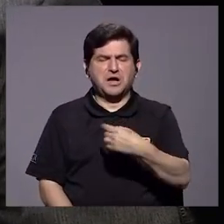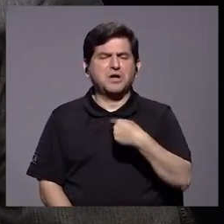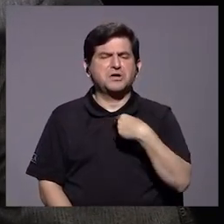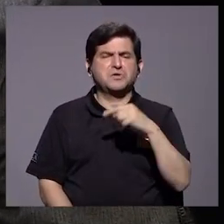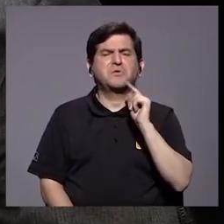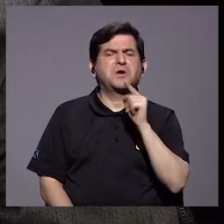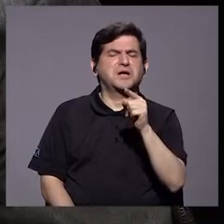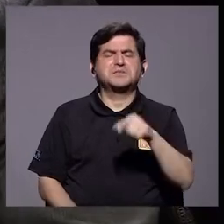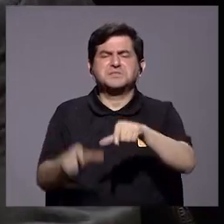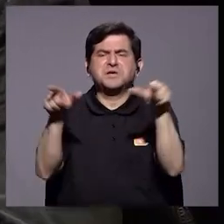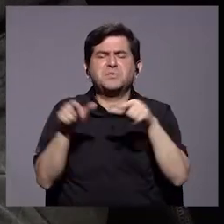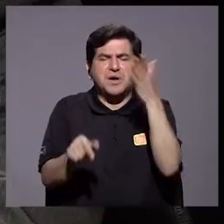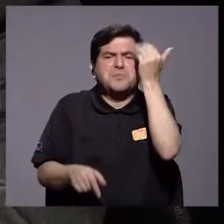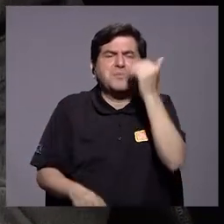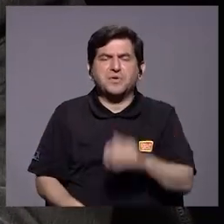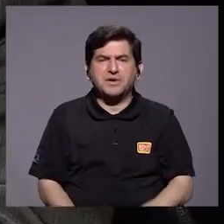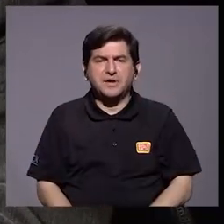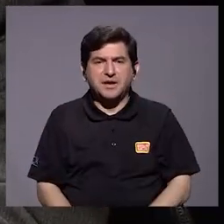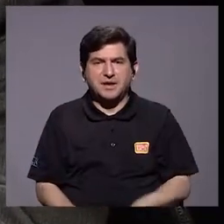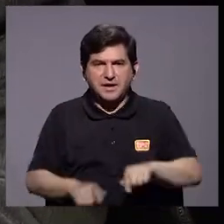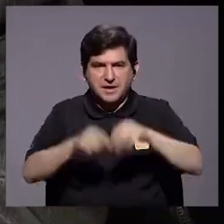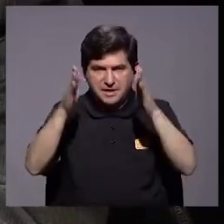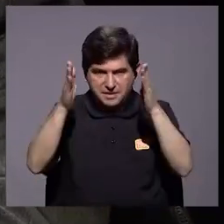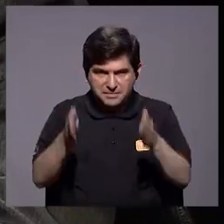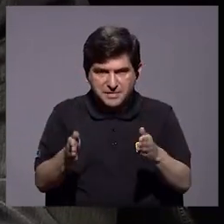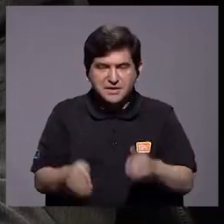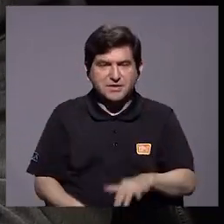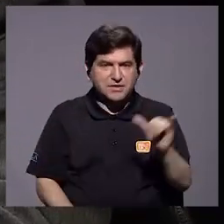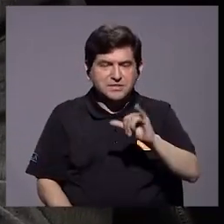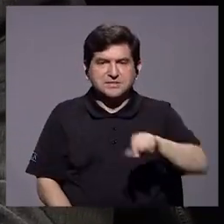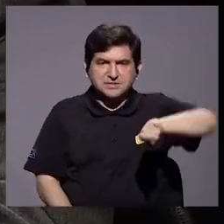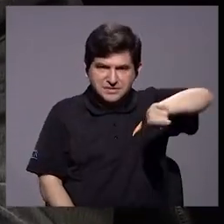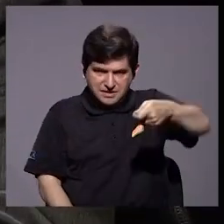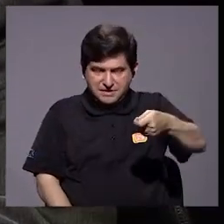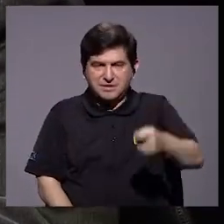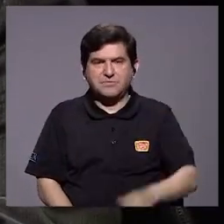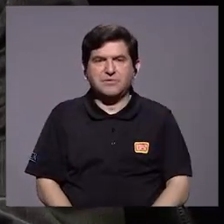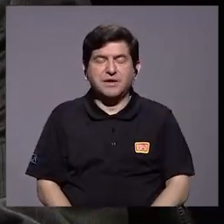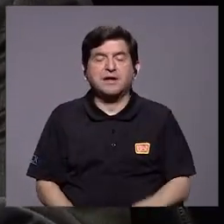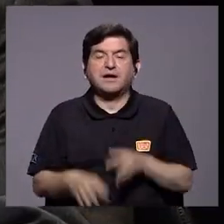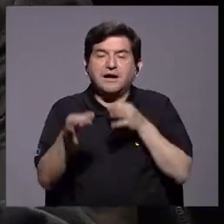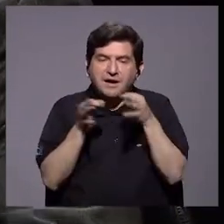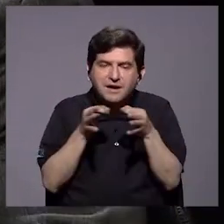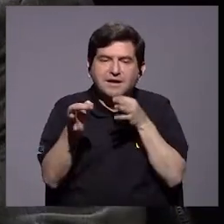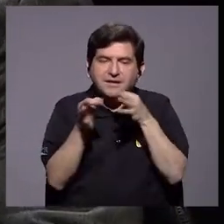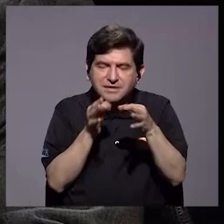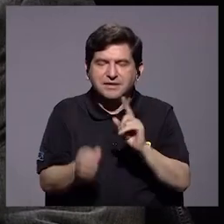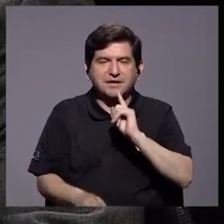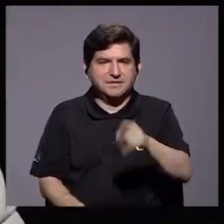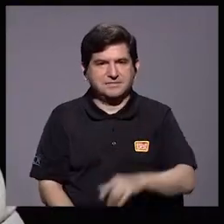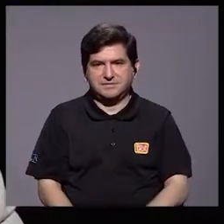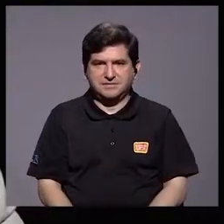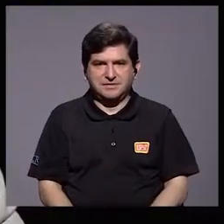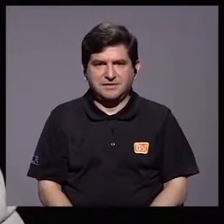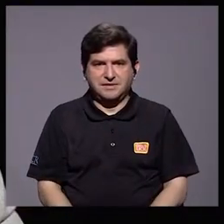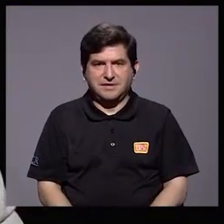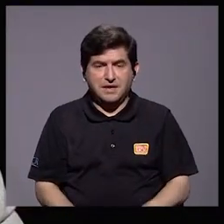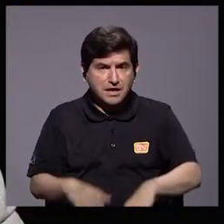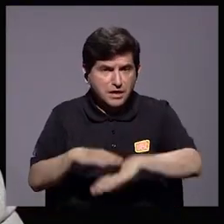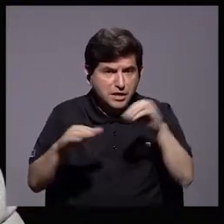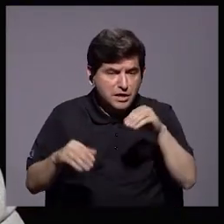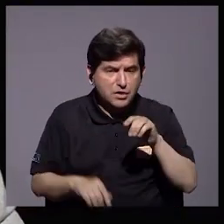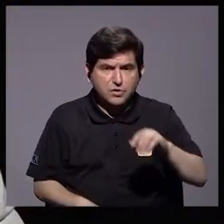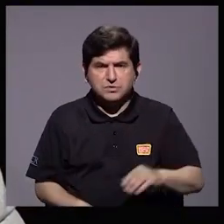y un periodista del mismo canal dándole a explicaciones y le decía que no y ahí lo sacaron de la entrevista